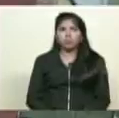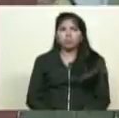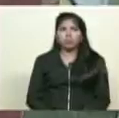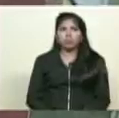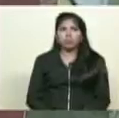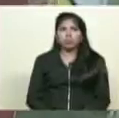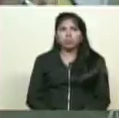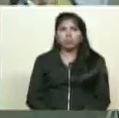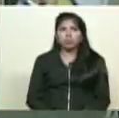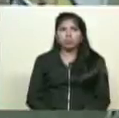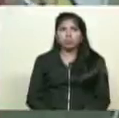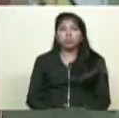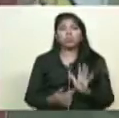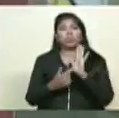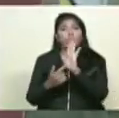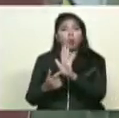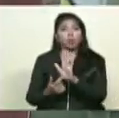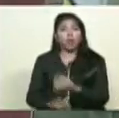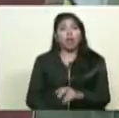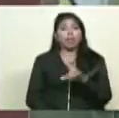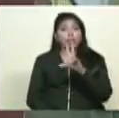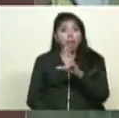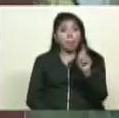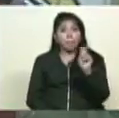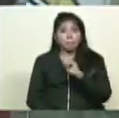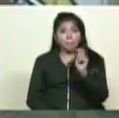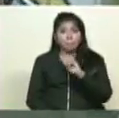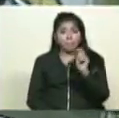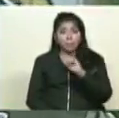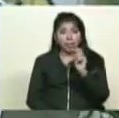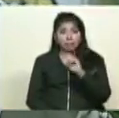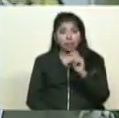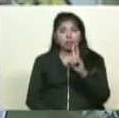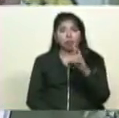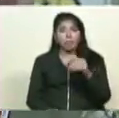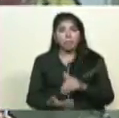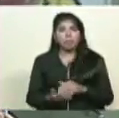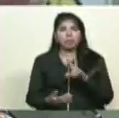a mostrarse en los tres primeros meses del 2017.